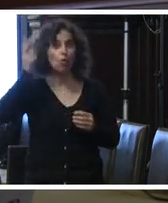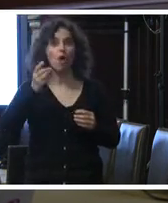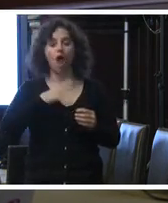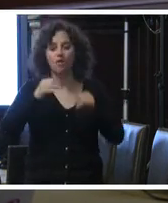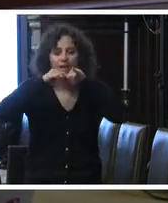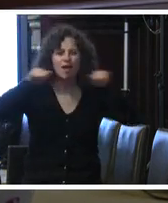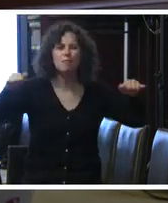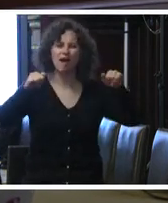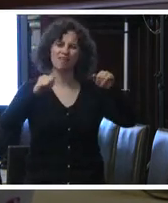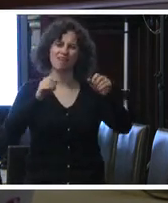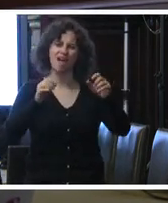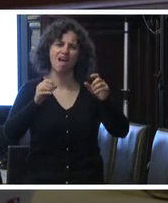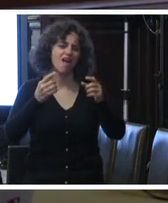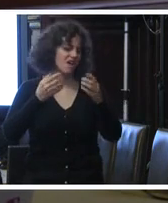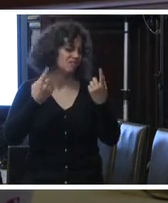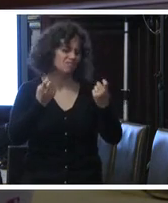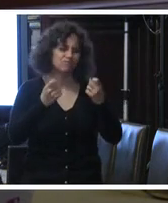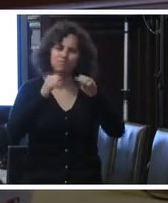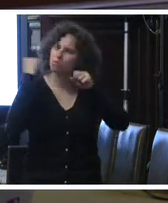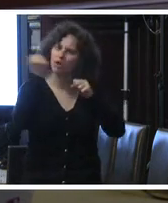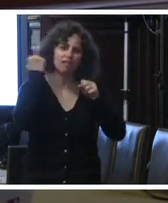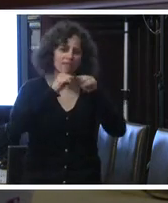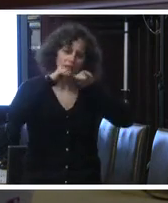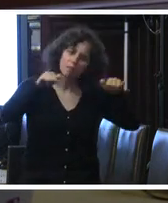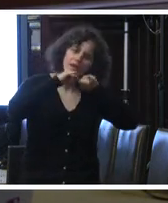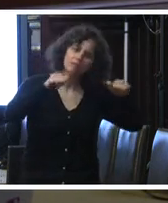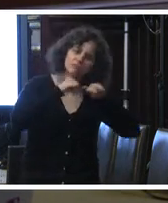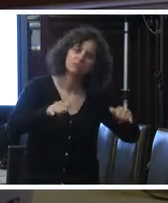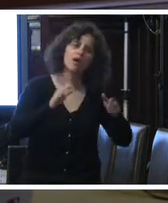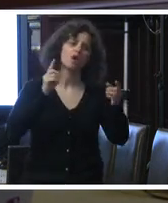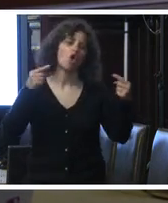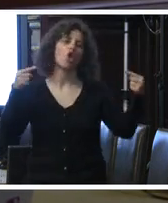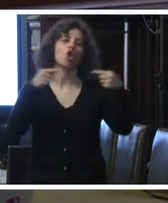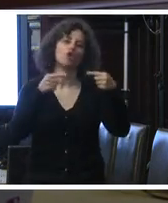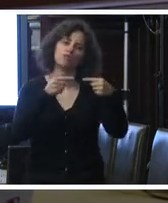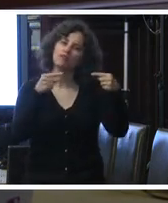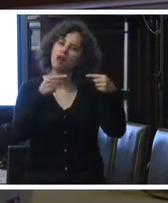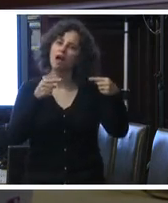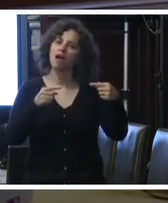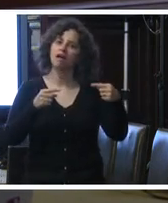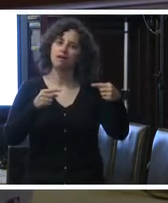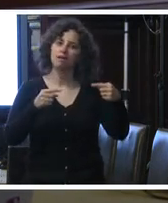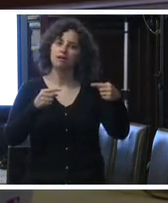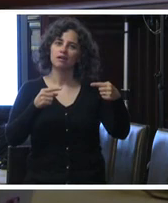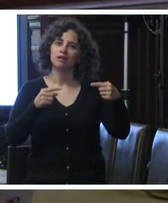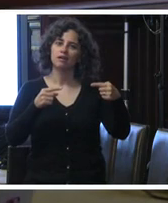una campaña muy fuerte arremetiendo contra